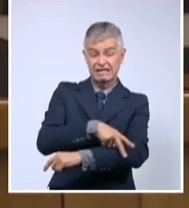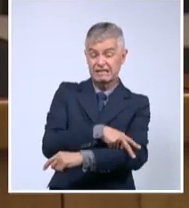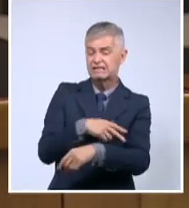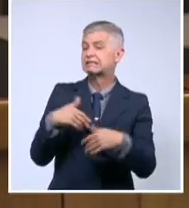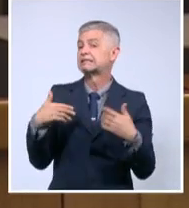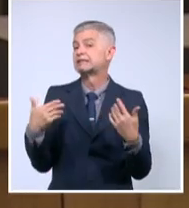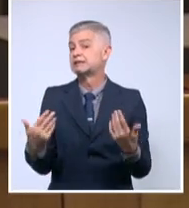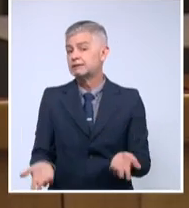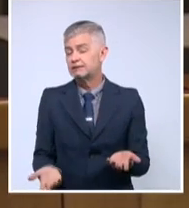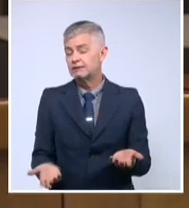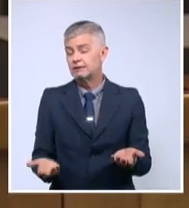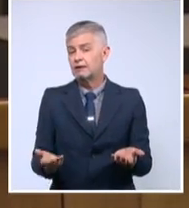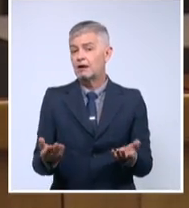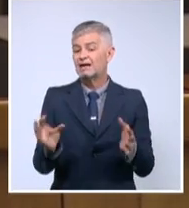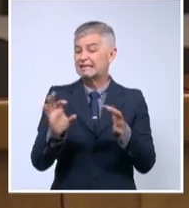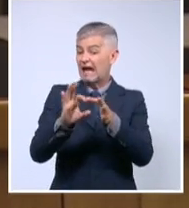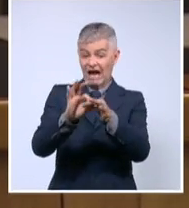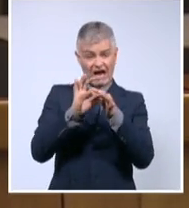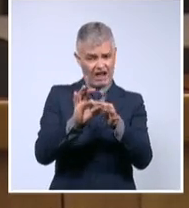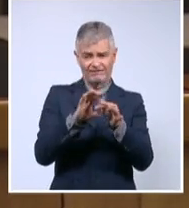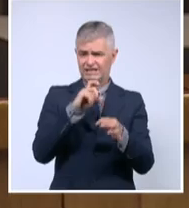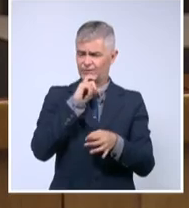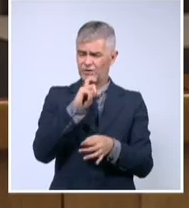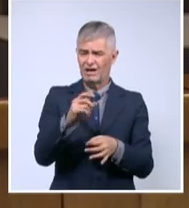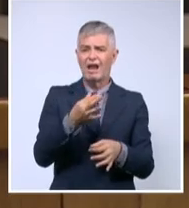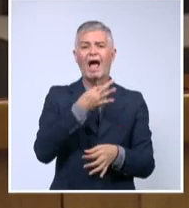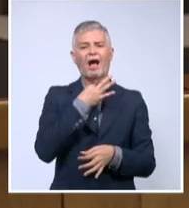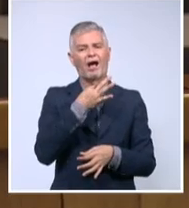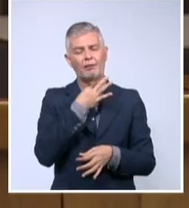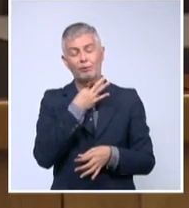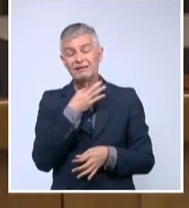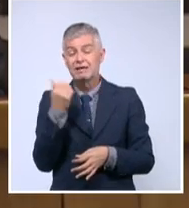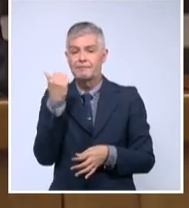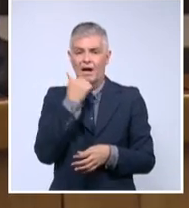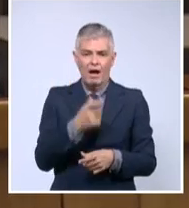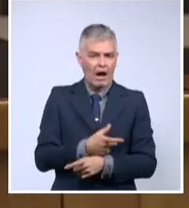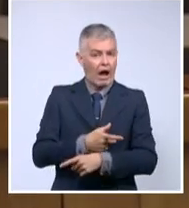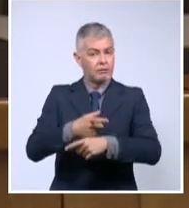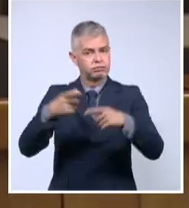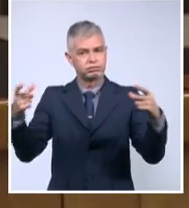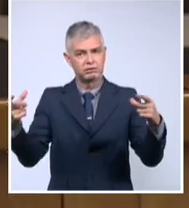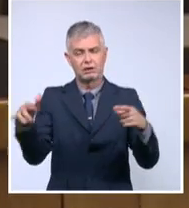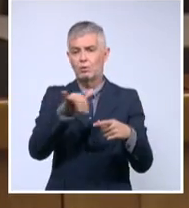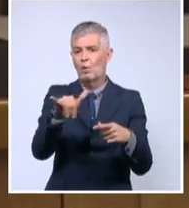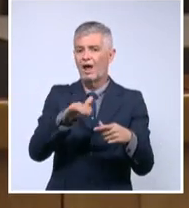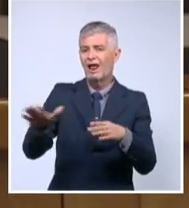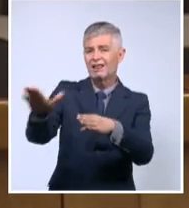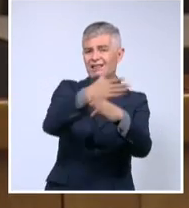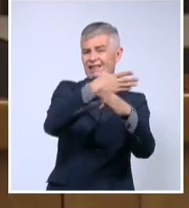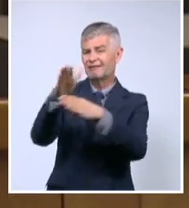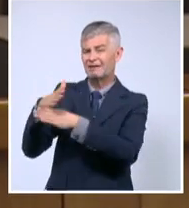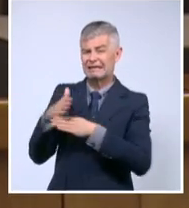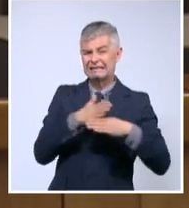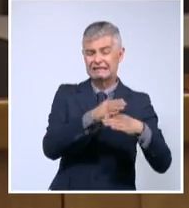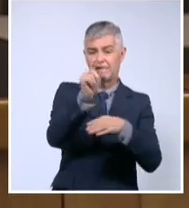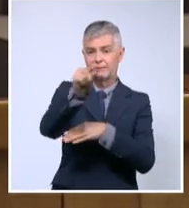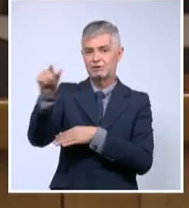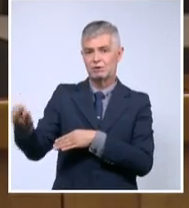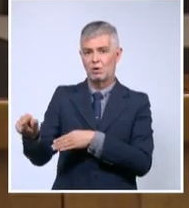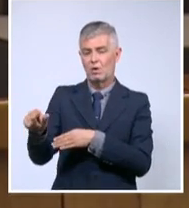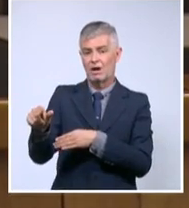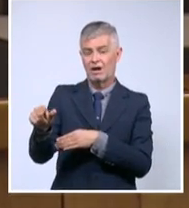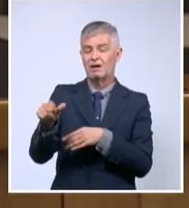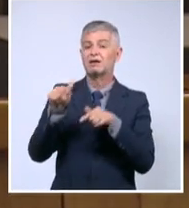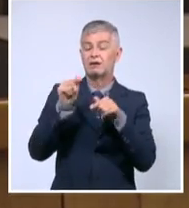sus dificultades, mientras la pobreza en general crece junto a la desigualdad y la polarización social.